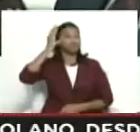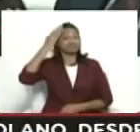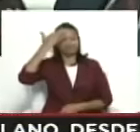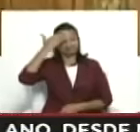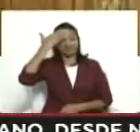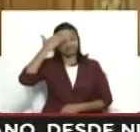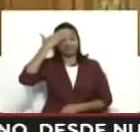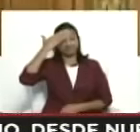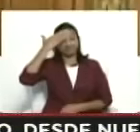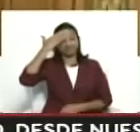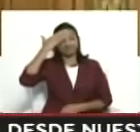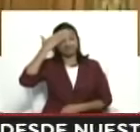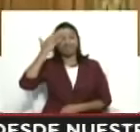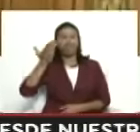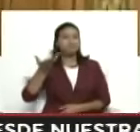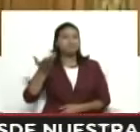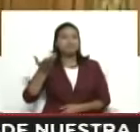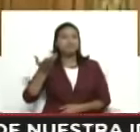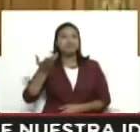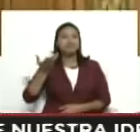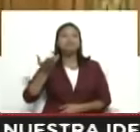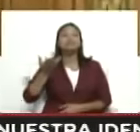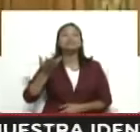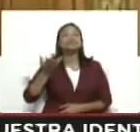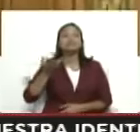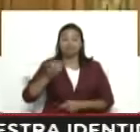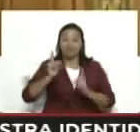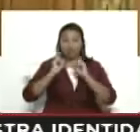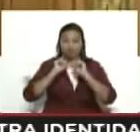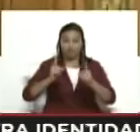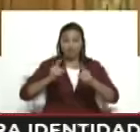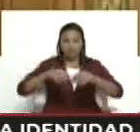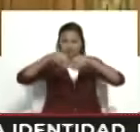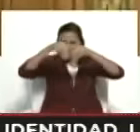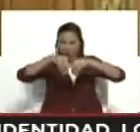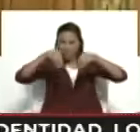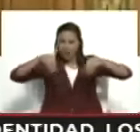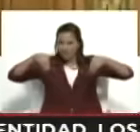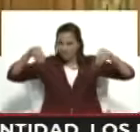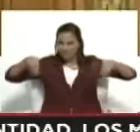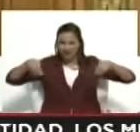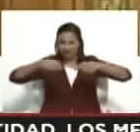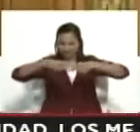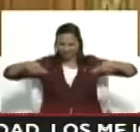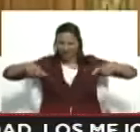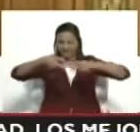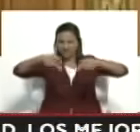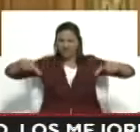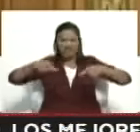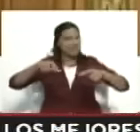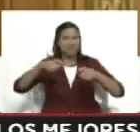había puesto por lo menos 15 barricadas a lo largo de la autopista, de lado y lado, y no pasaba nadie.